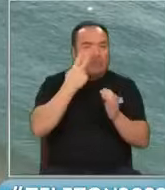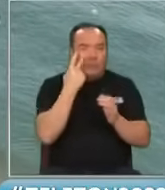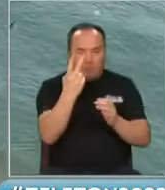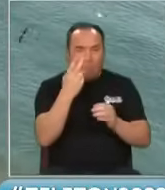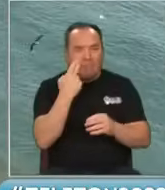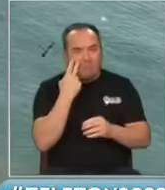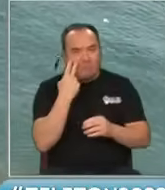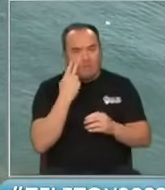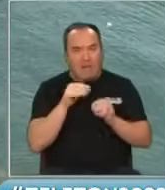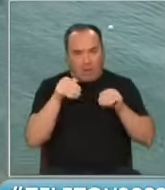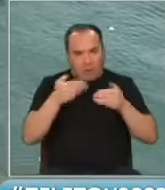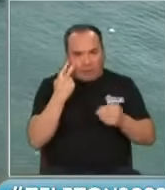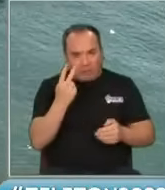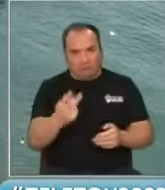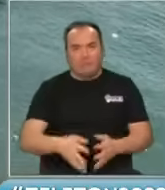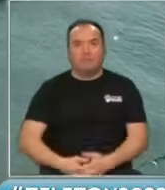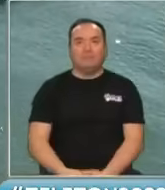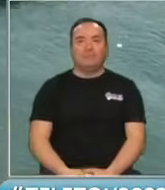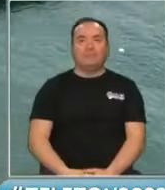verlo.